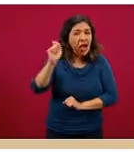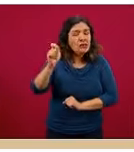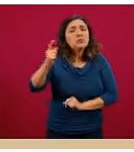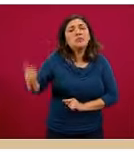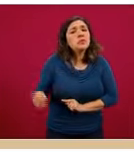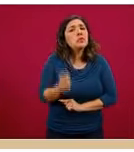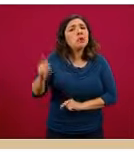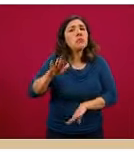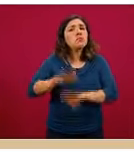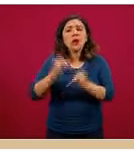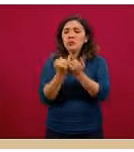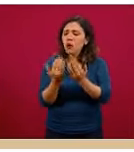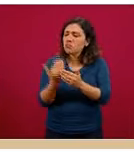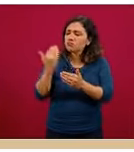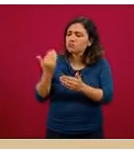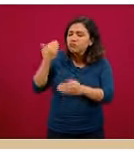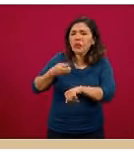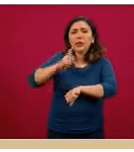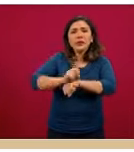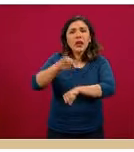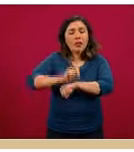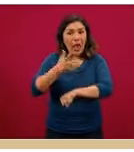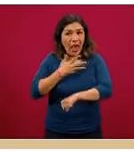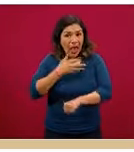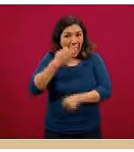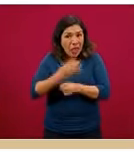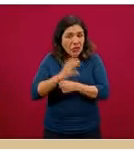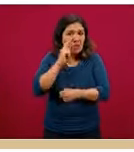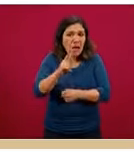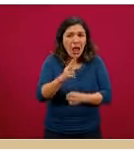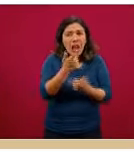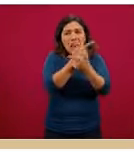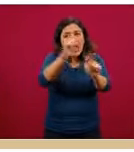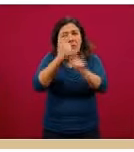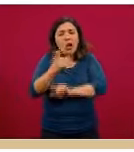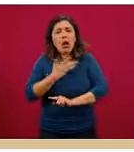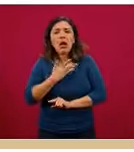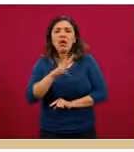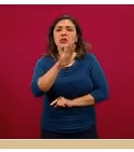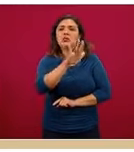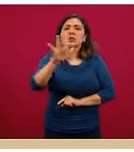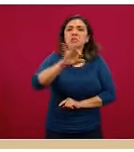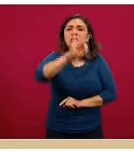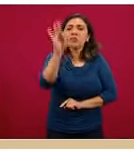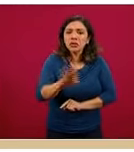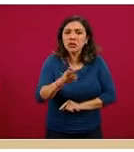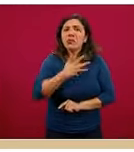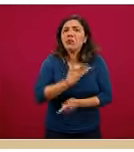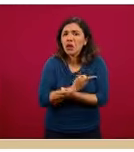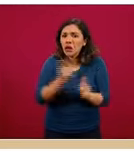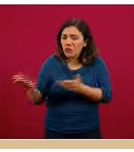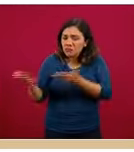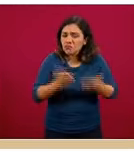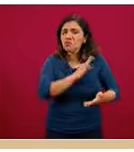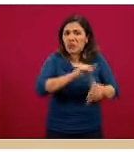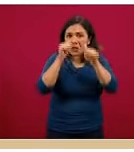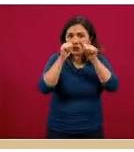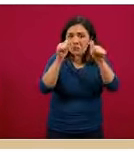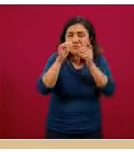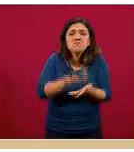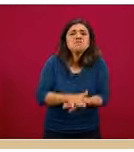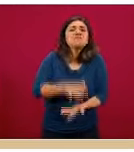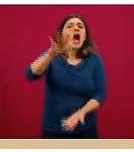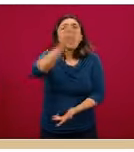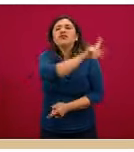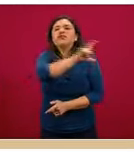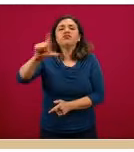últimos días, y se tienen disponibilidades de al menos 55% en la mayoría de las